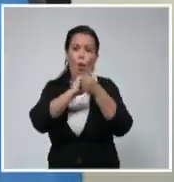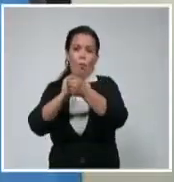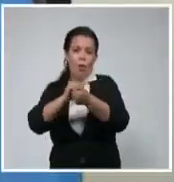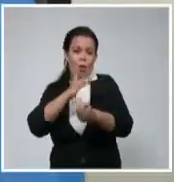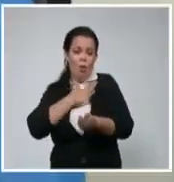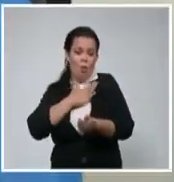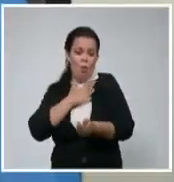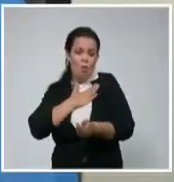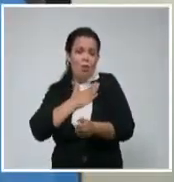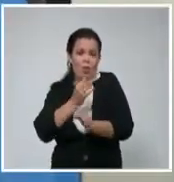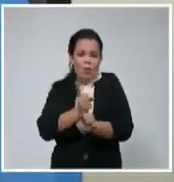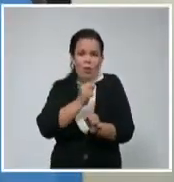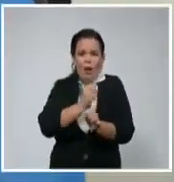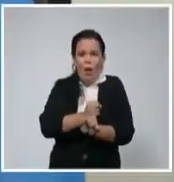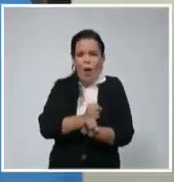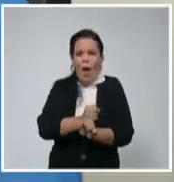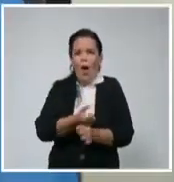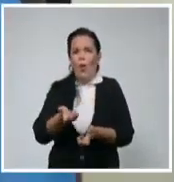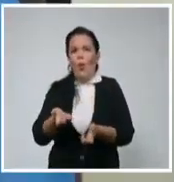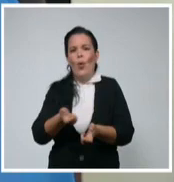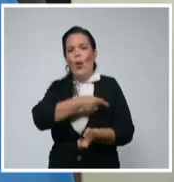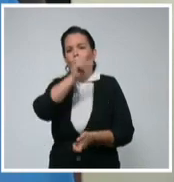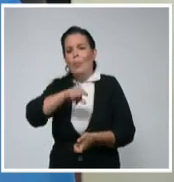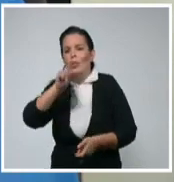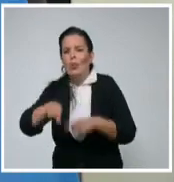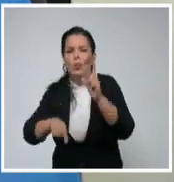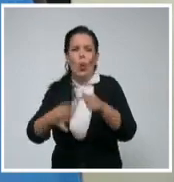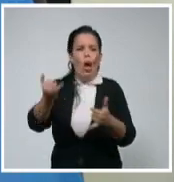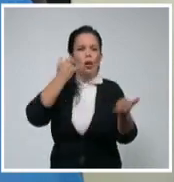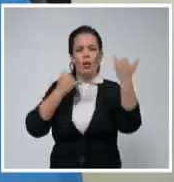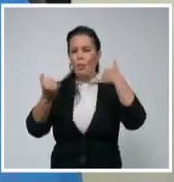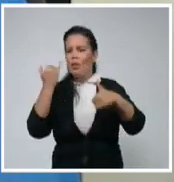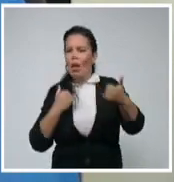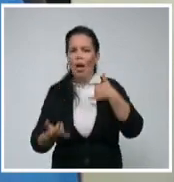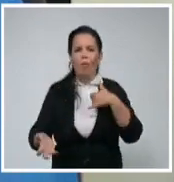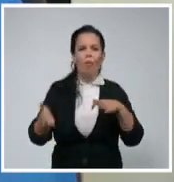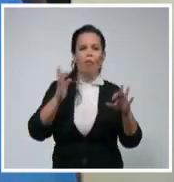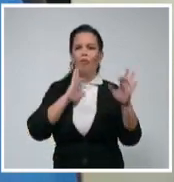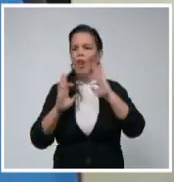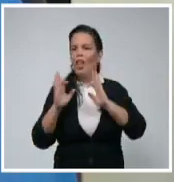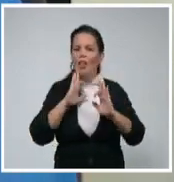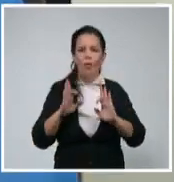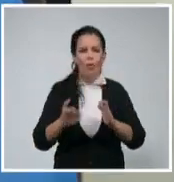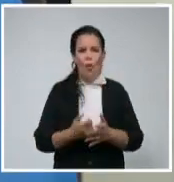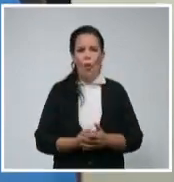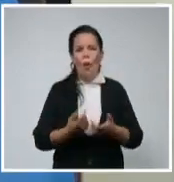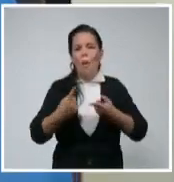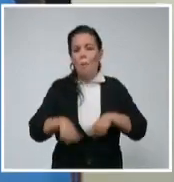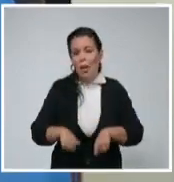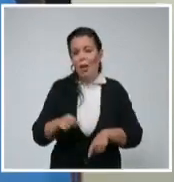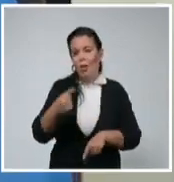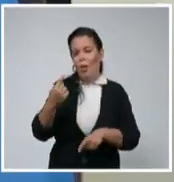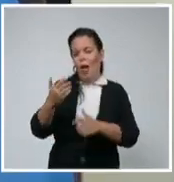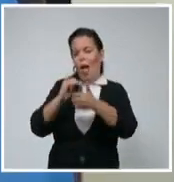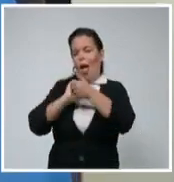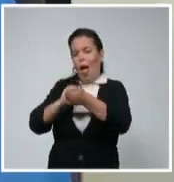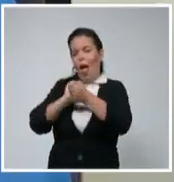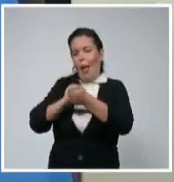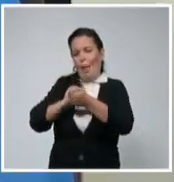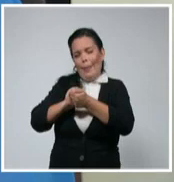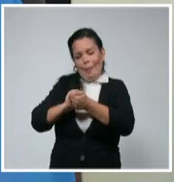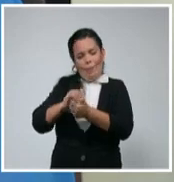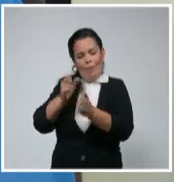gente, la cantidad de gente que me ha llamado, que me escribe, que pone en Facebook. Y una cosa que me dijo una amiga mía muy querida, que